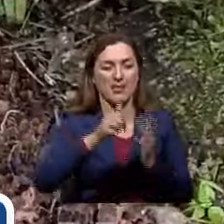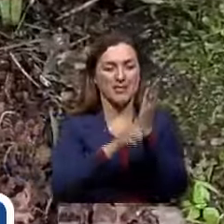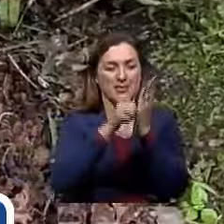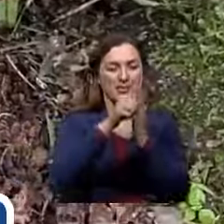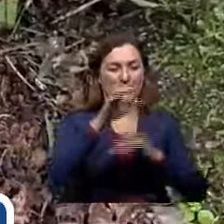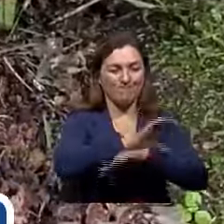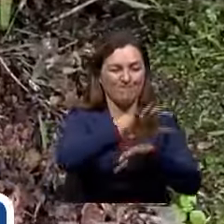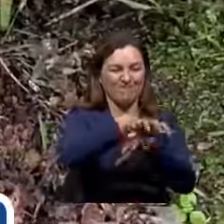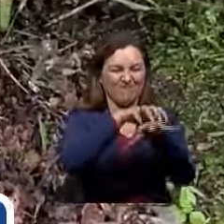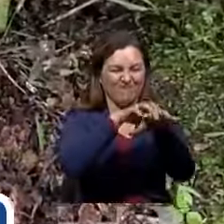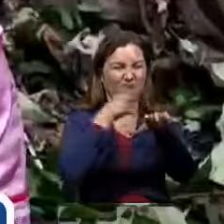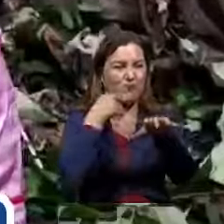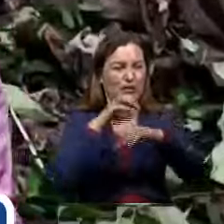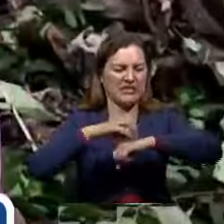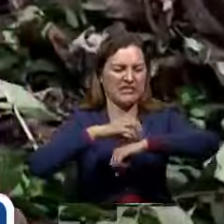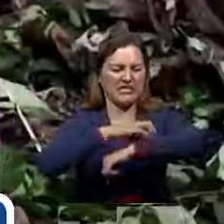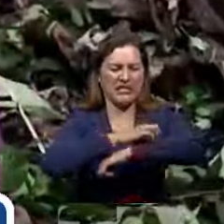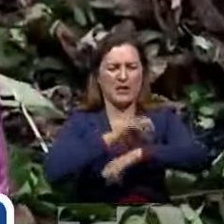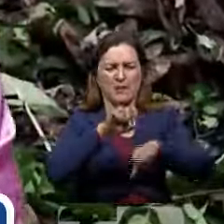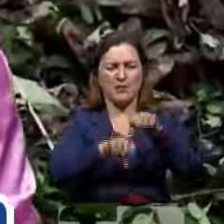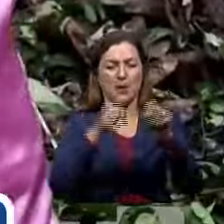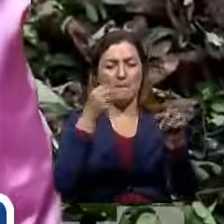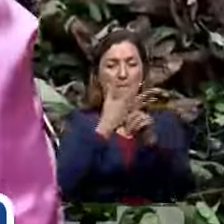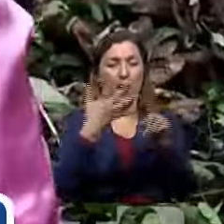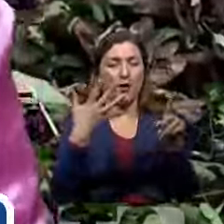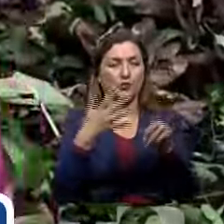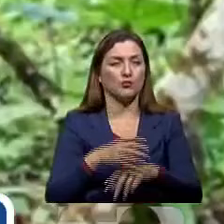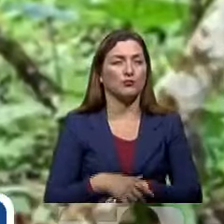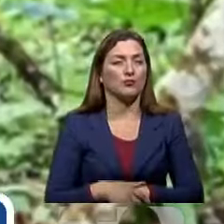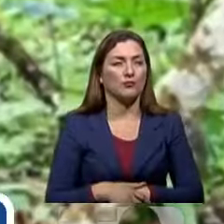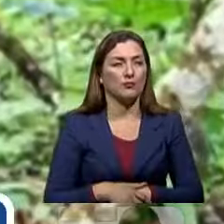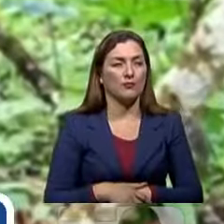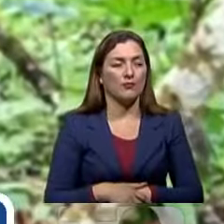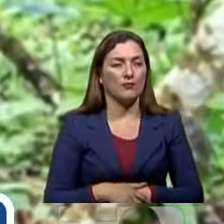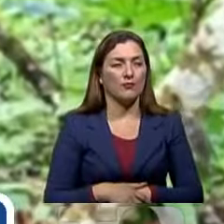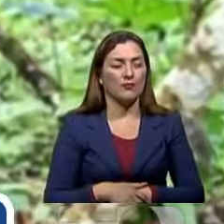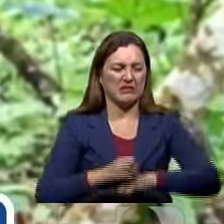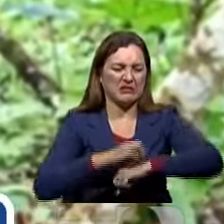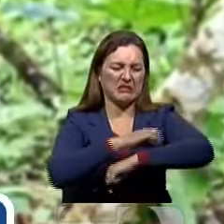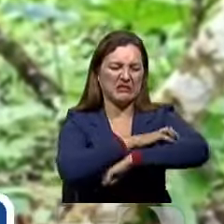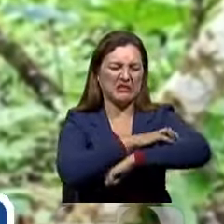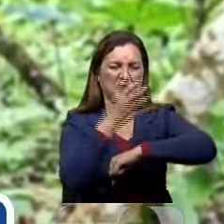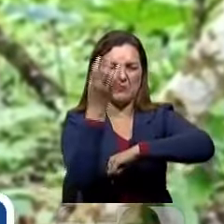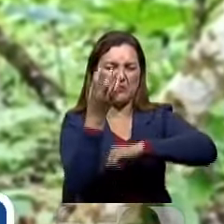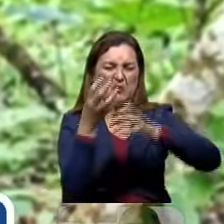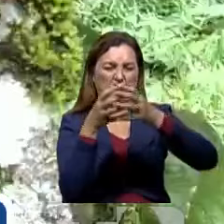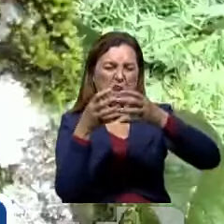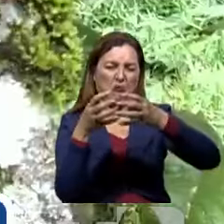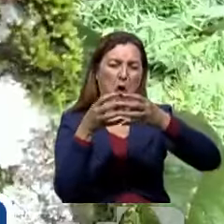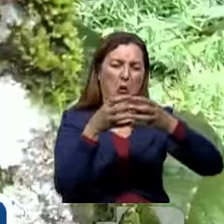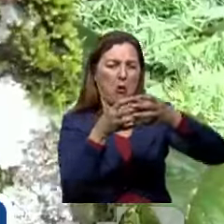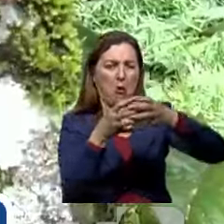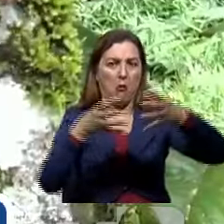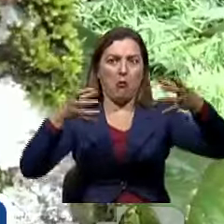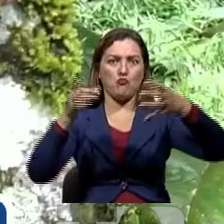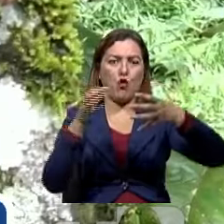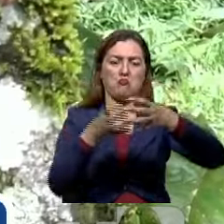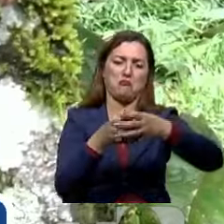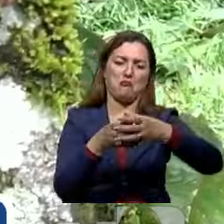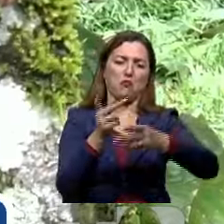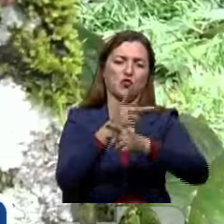grave inconveniente en las plantas que tiene un impacto significativo. Merma el rendimiento en los cojines florales y con ello